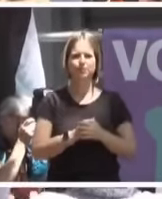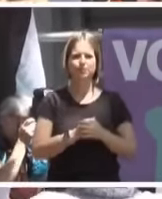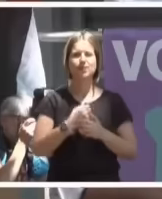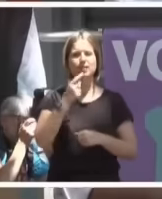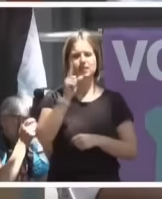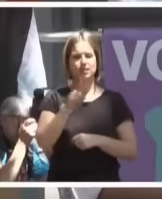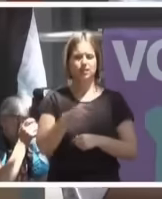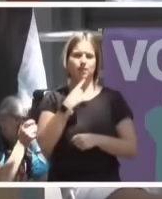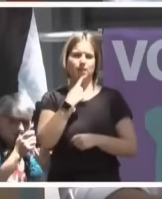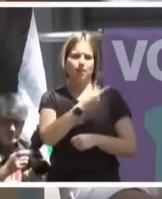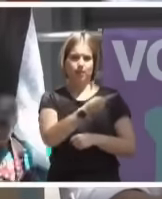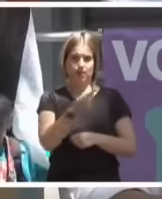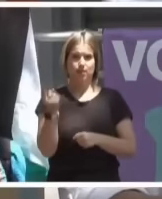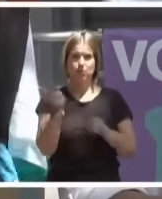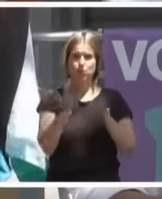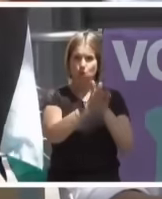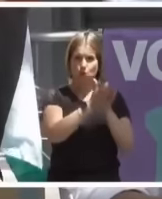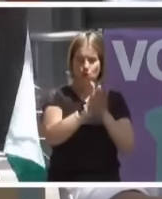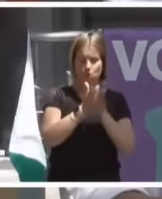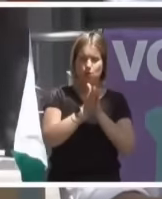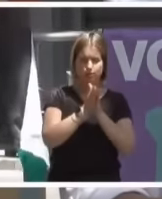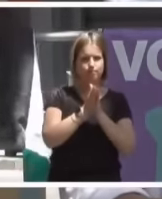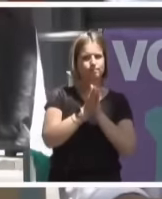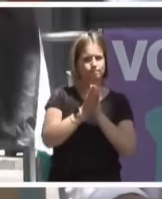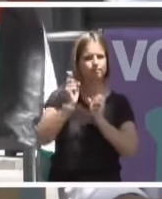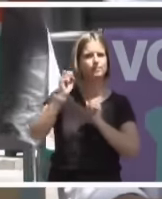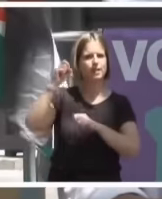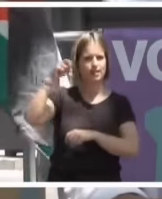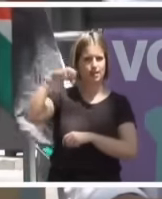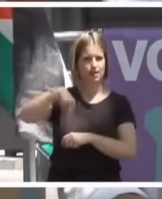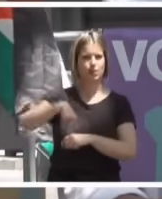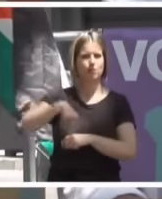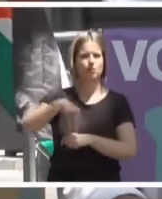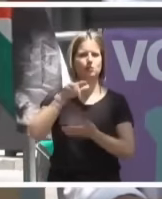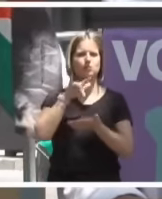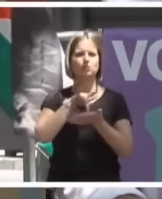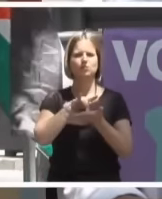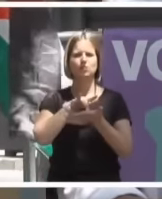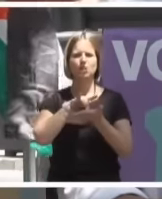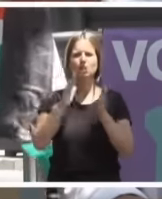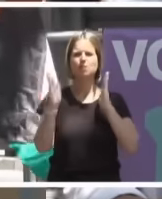Y decía los compañeros, y tienen razón, que estamos en unas